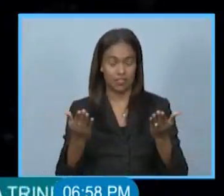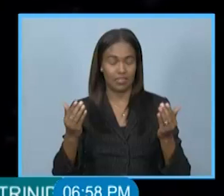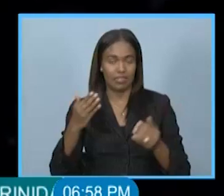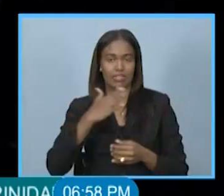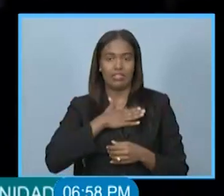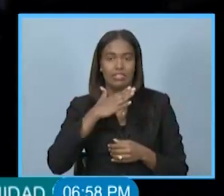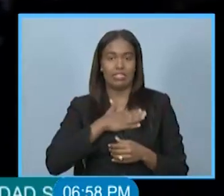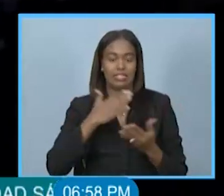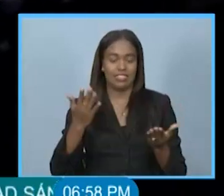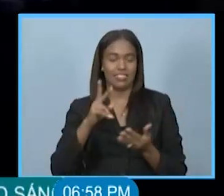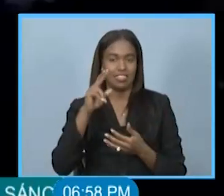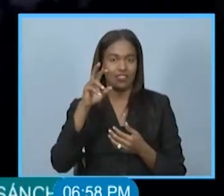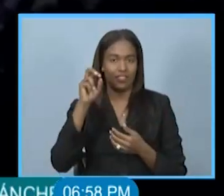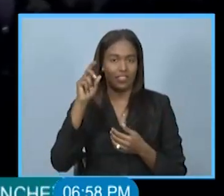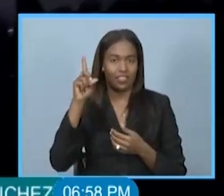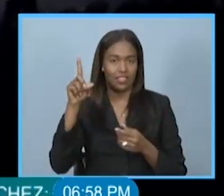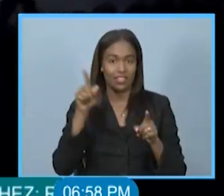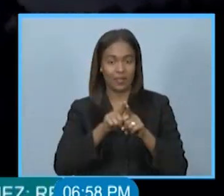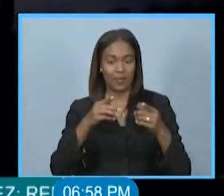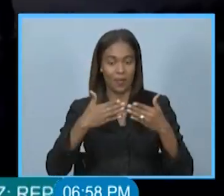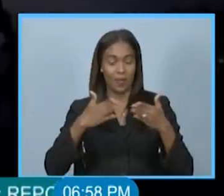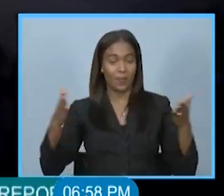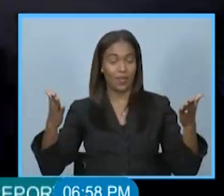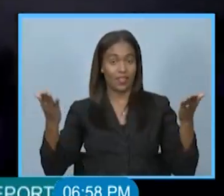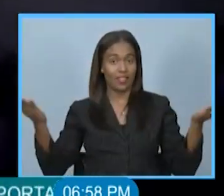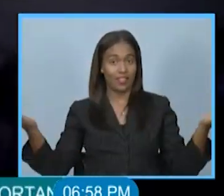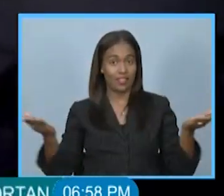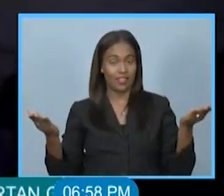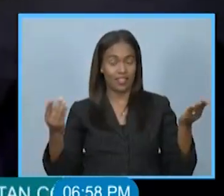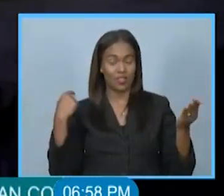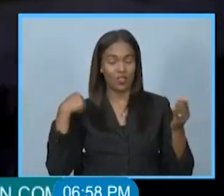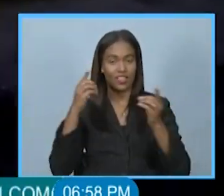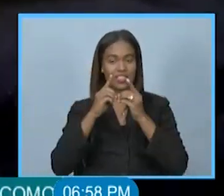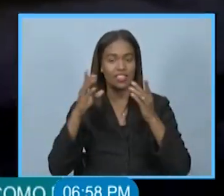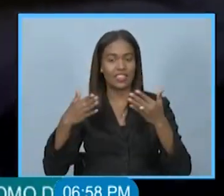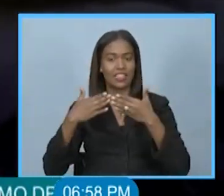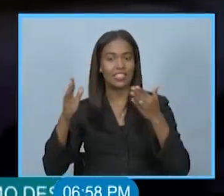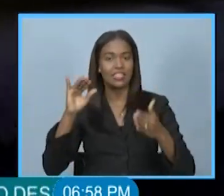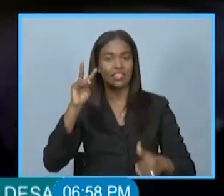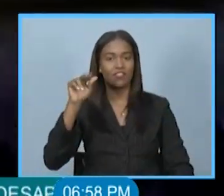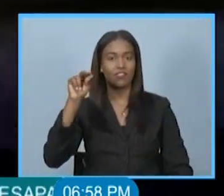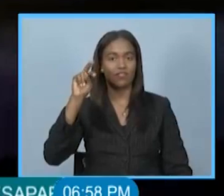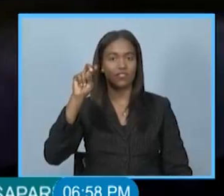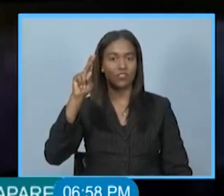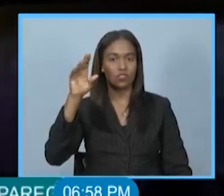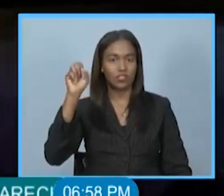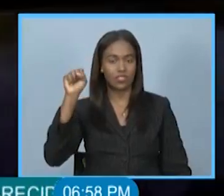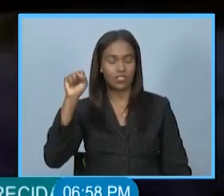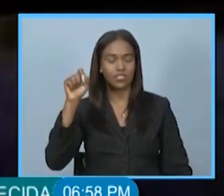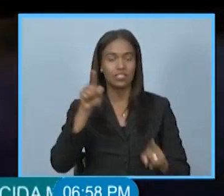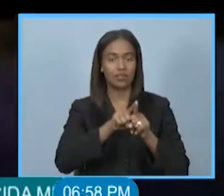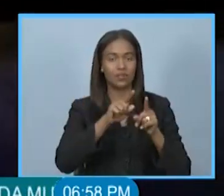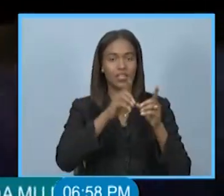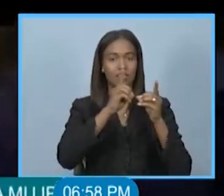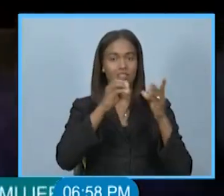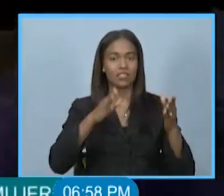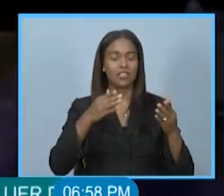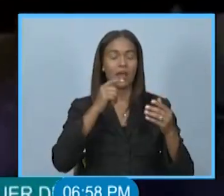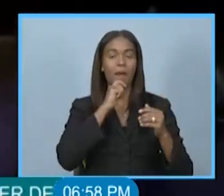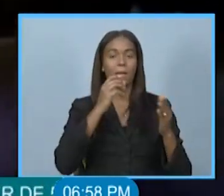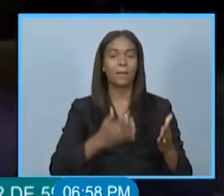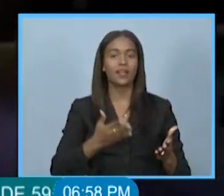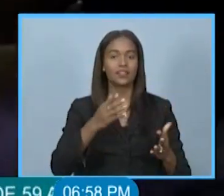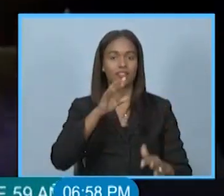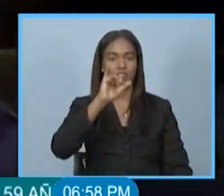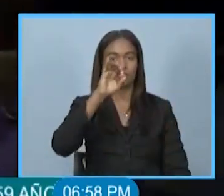contenta en rtve también las puertas están abiertas nuestro director general Iván Ruiz nuestro director de prensa José Ramón